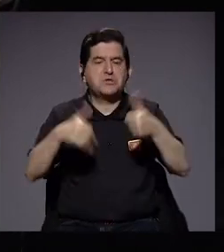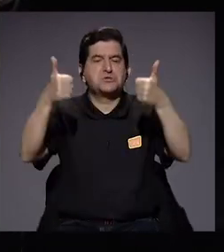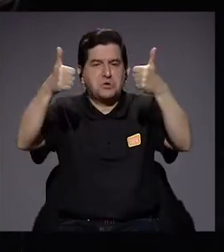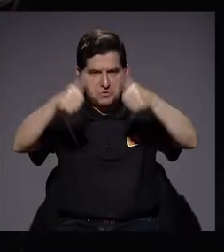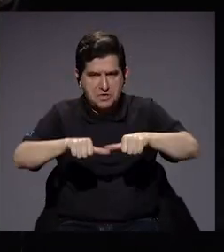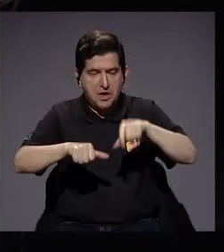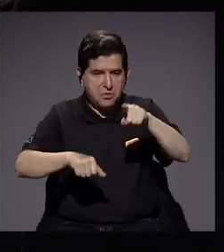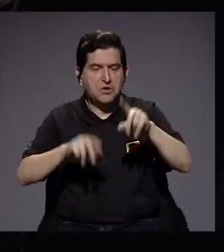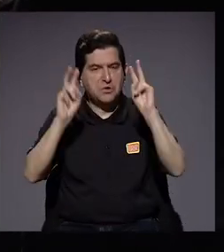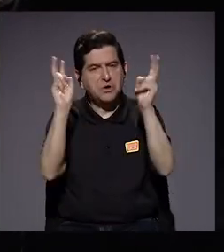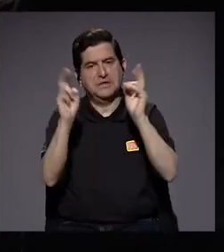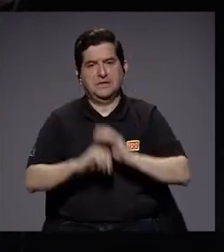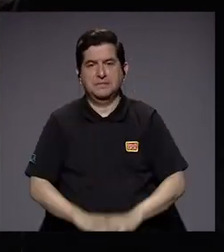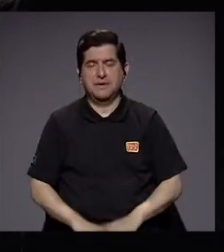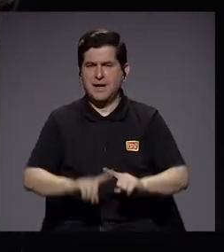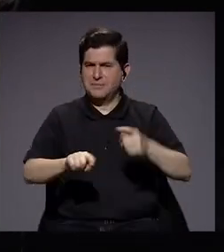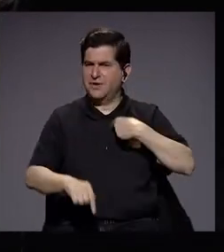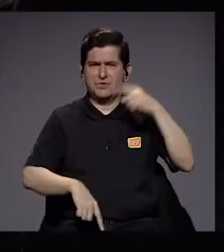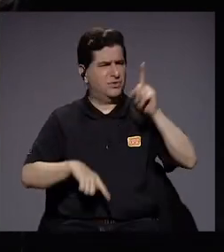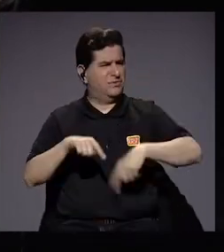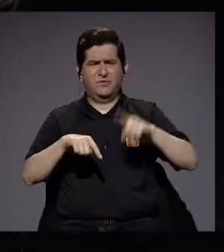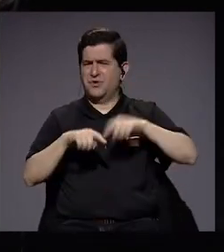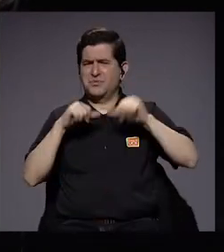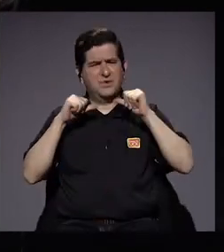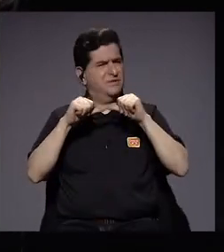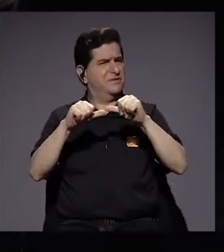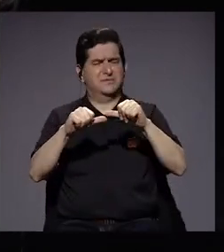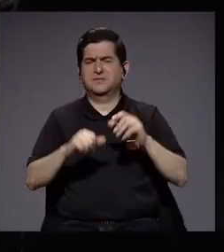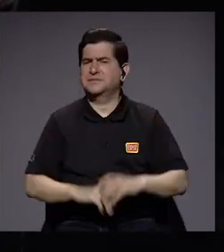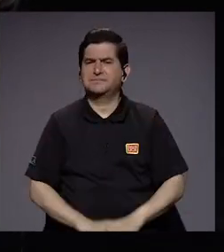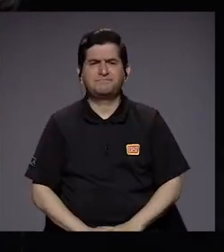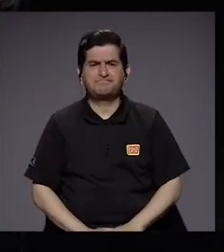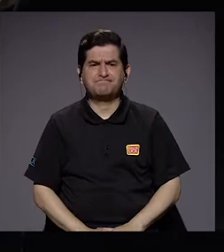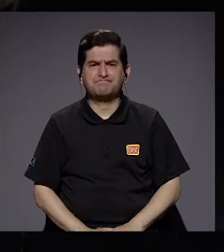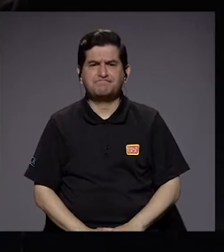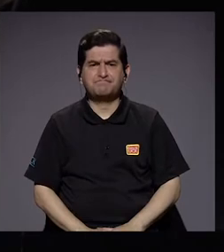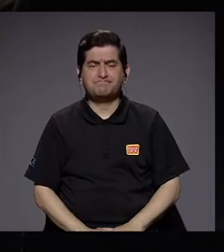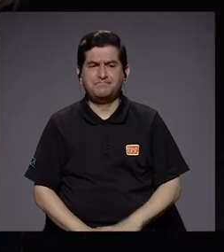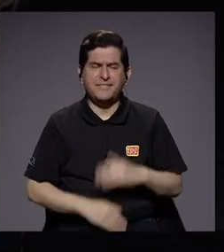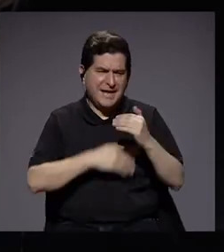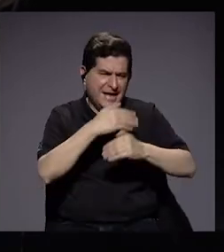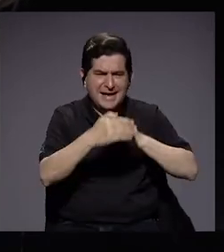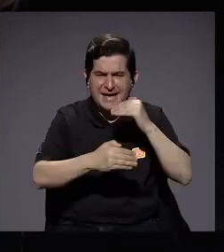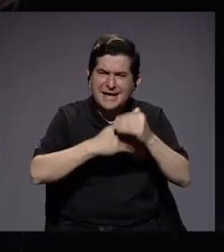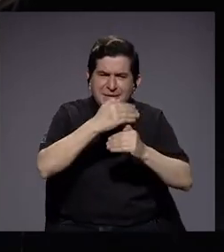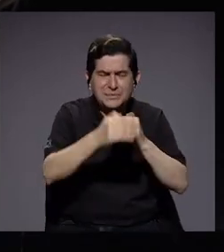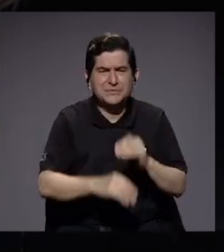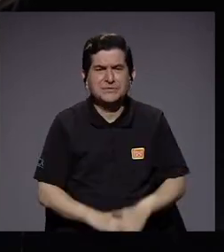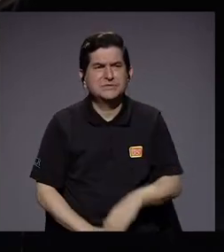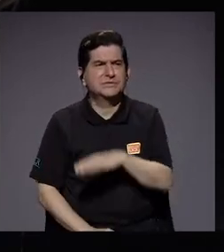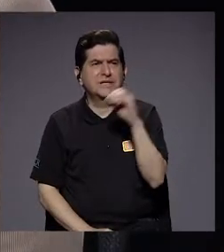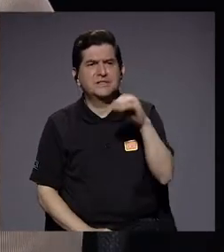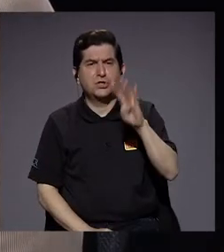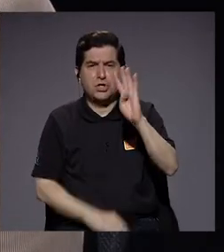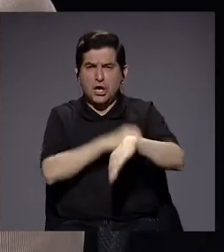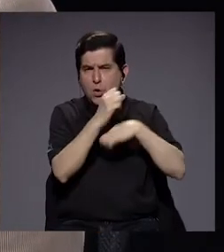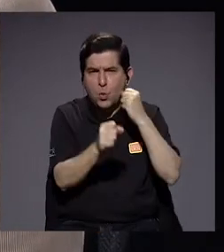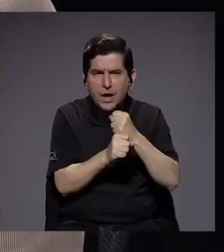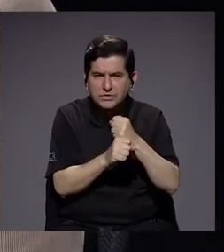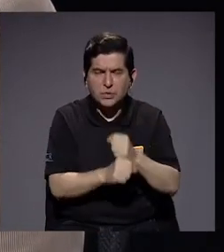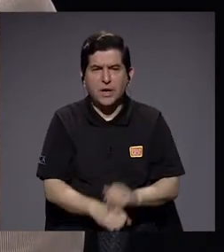porque, pues, vamos a ver, en el camino y en los 4 años o en los momentos en que uno puede estar ahí, uno puede estar,